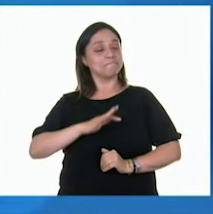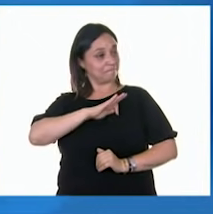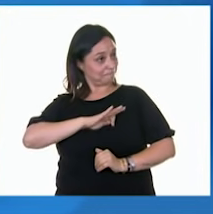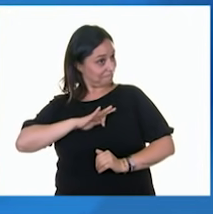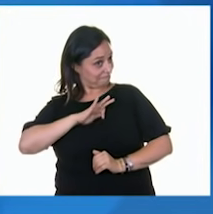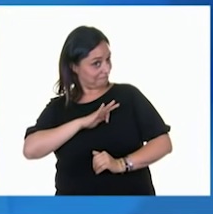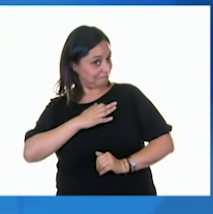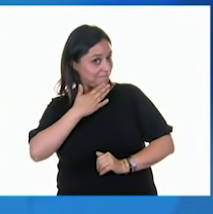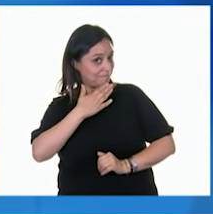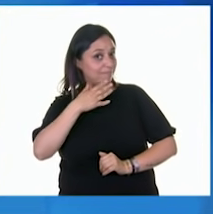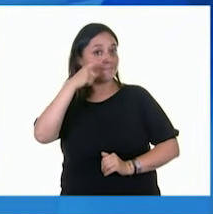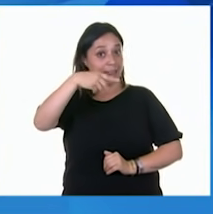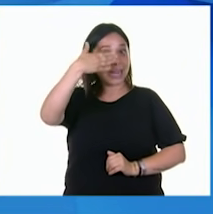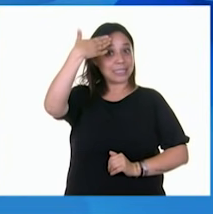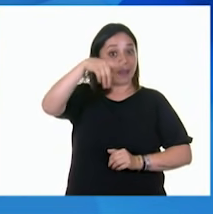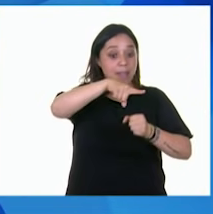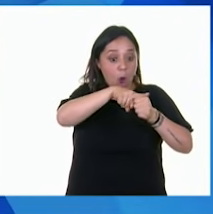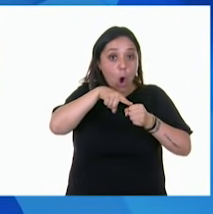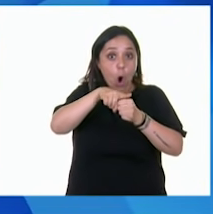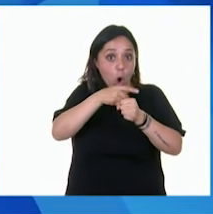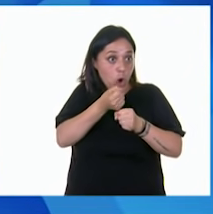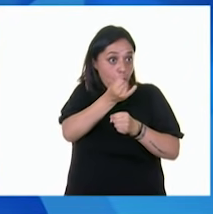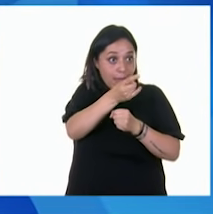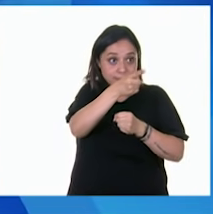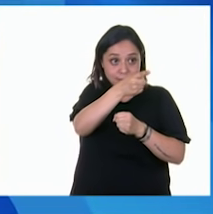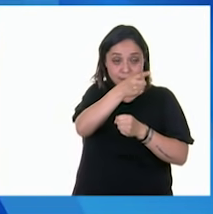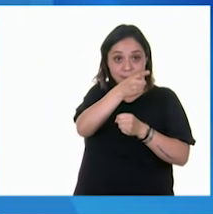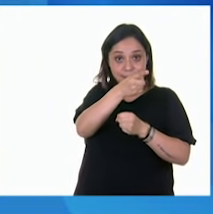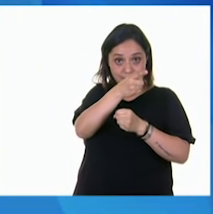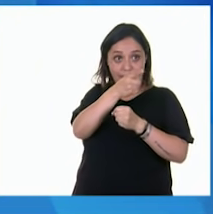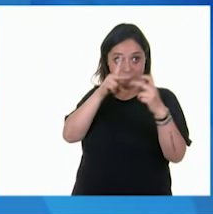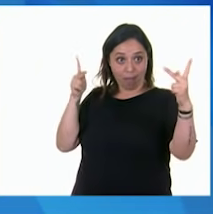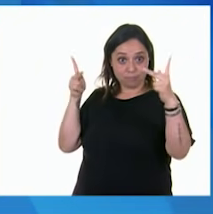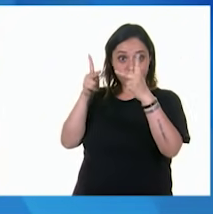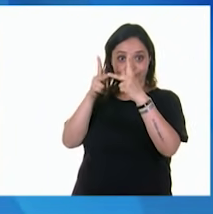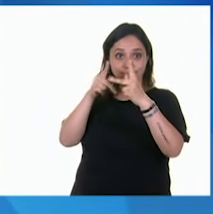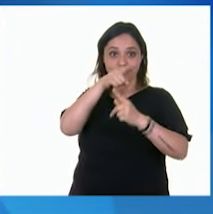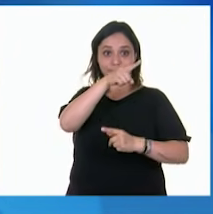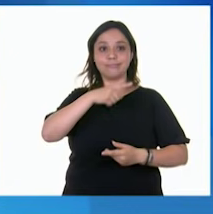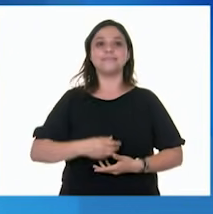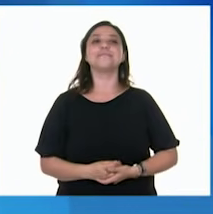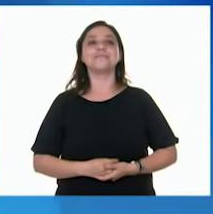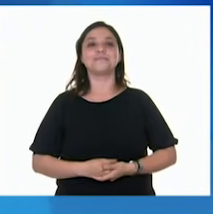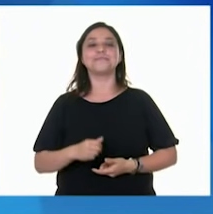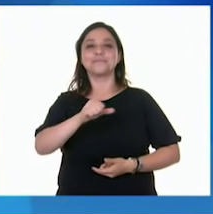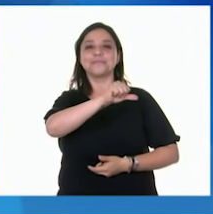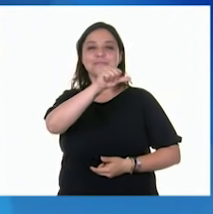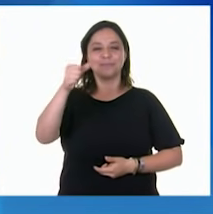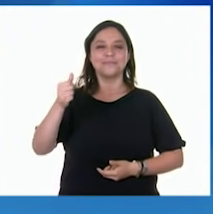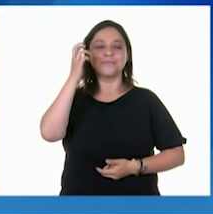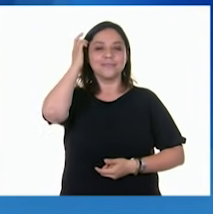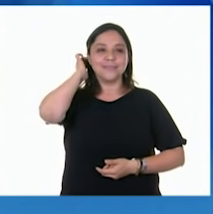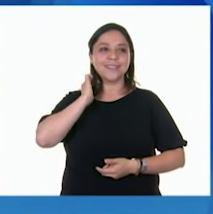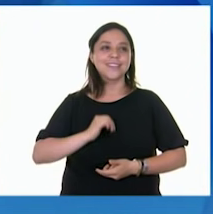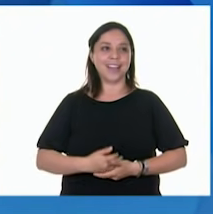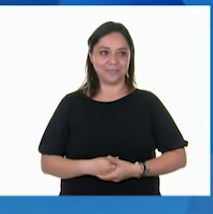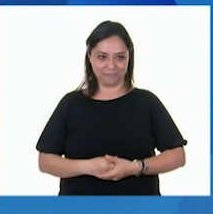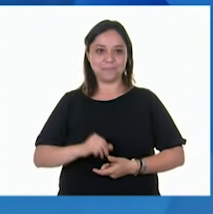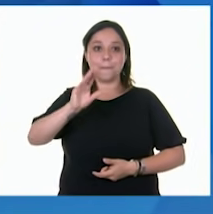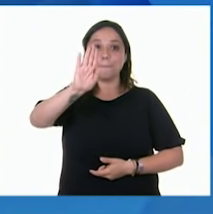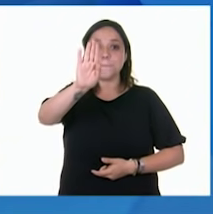Así que ya saben cómo es como lo tienen que iluminar. Perfecto. Ok, vamos a nuestro siguiente ejercicio. A ver, vamos a ver, el inciso